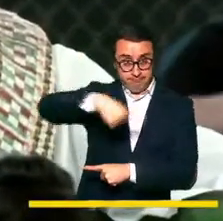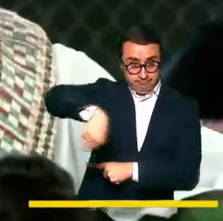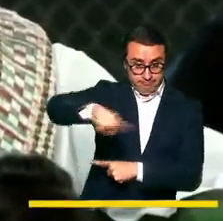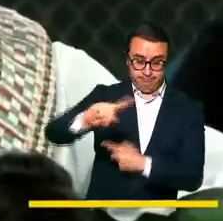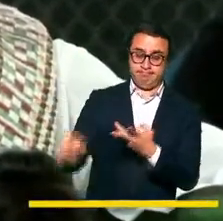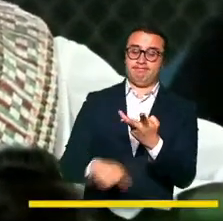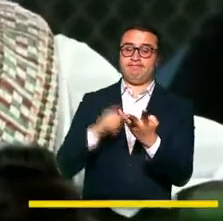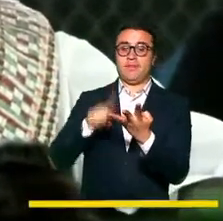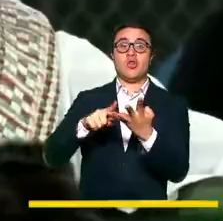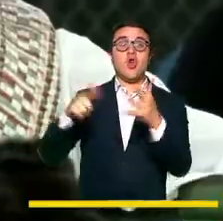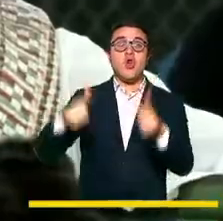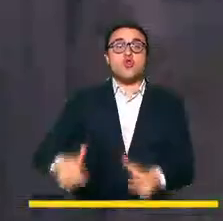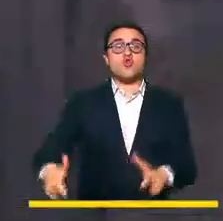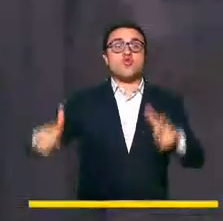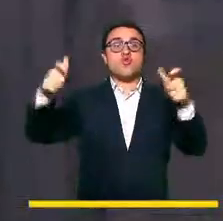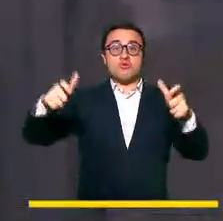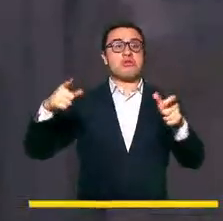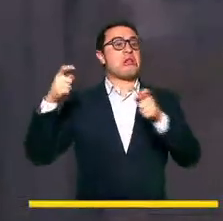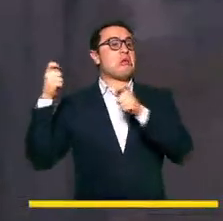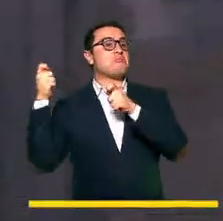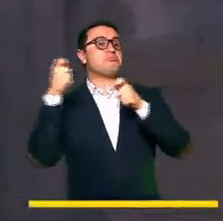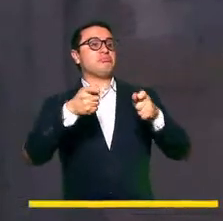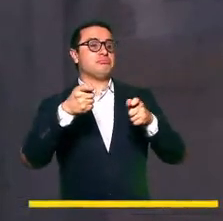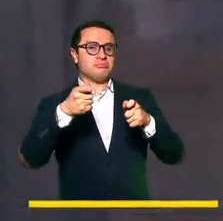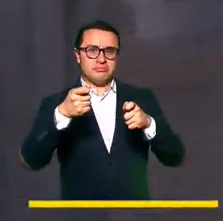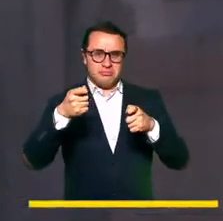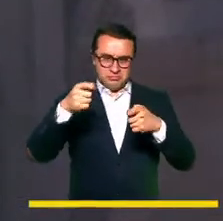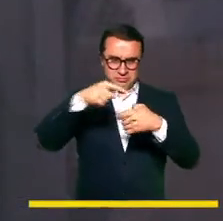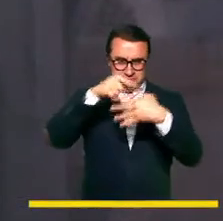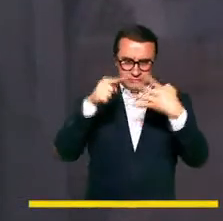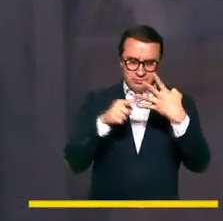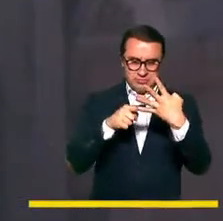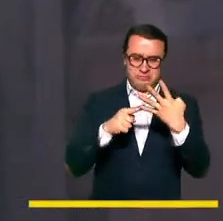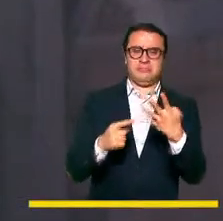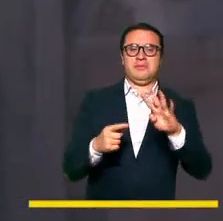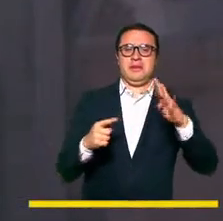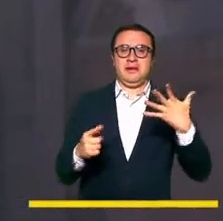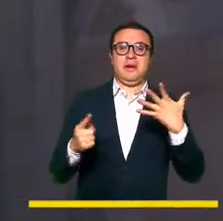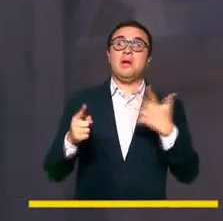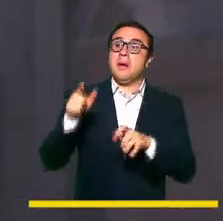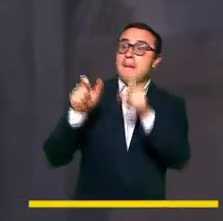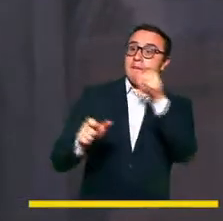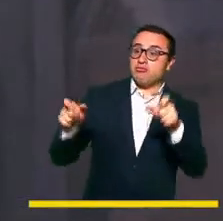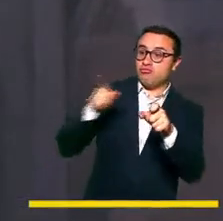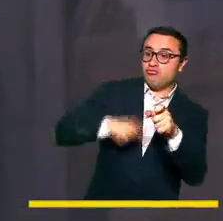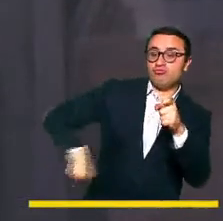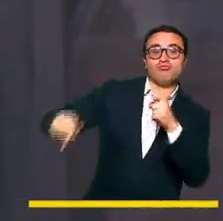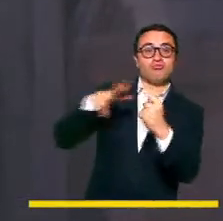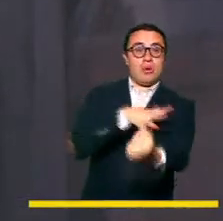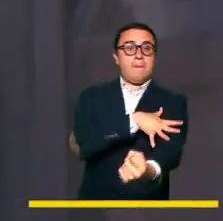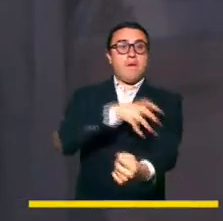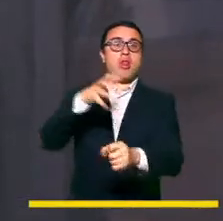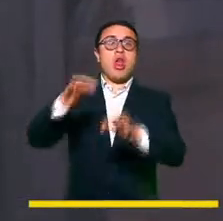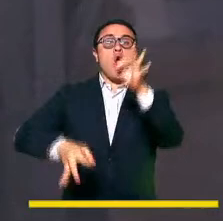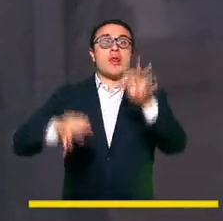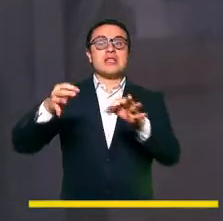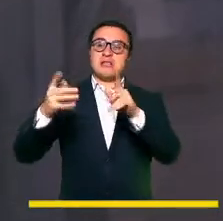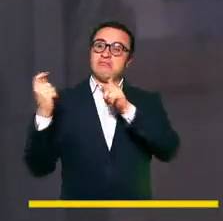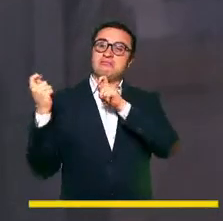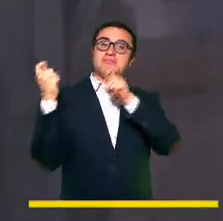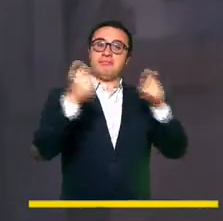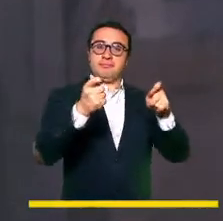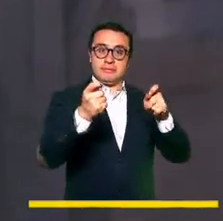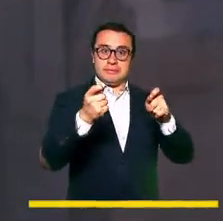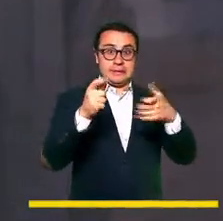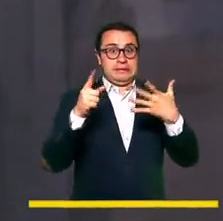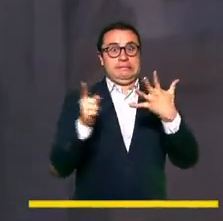con los congresistas que él puso, con los funcionarios del Poder Judicial que él puso, en